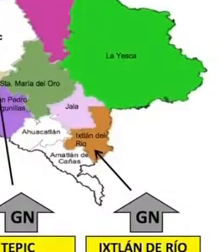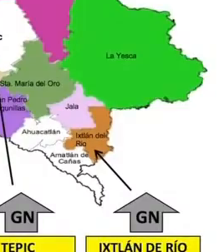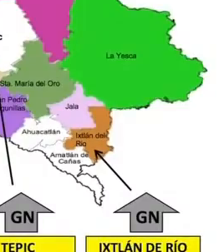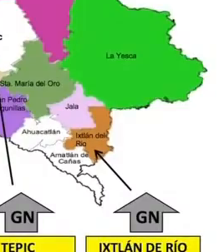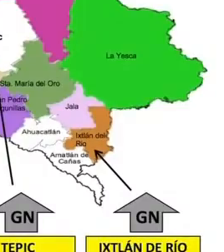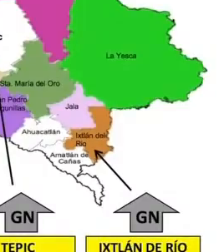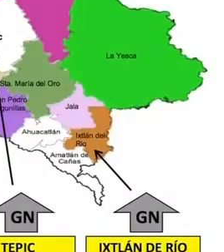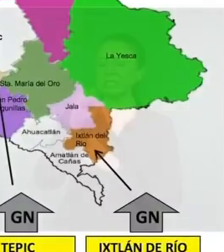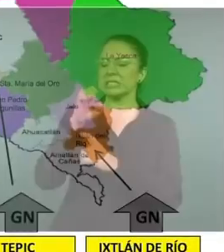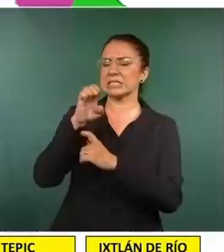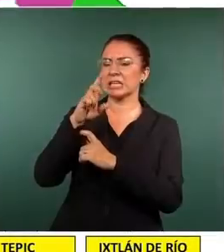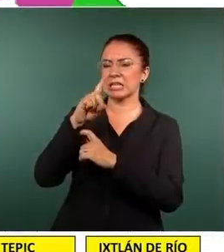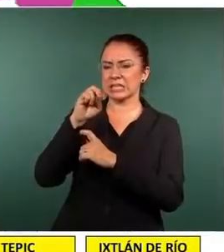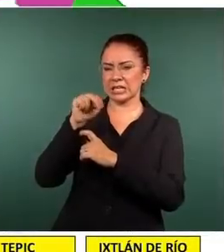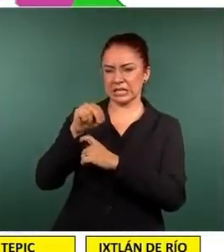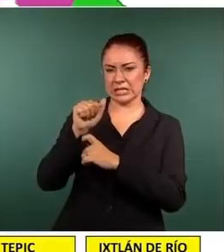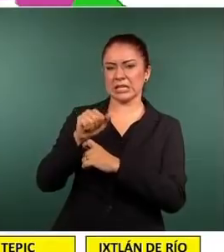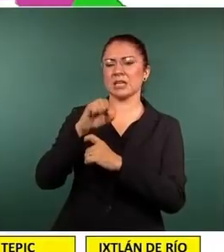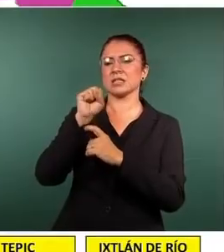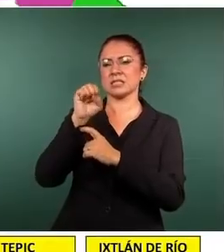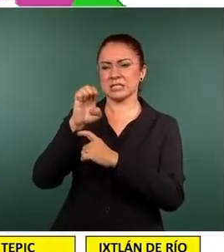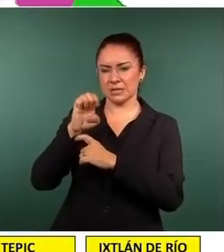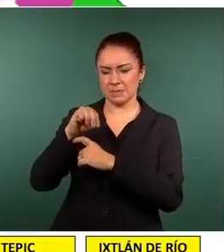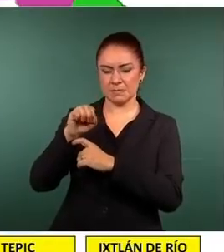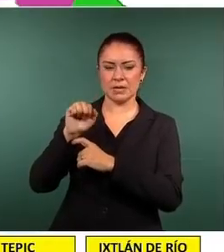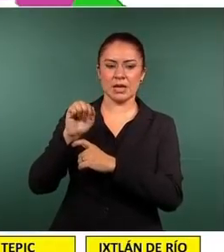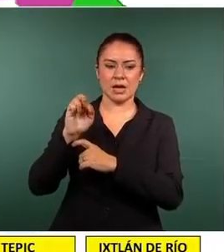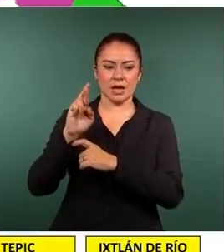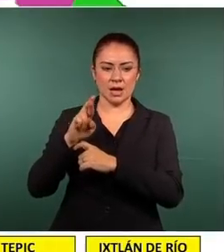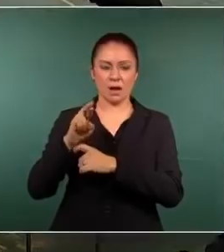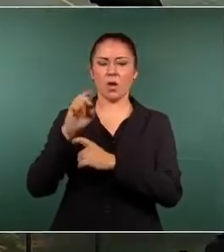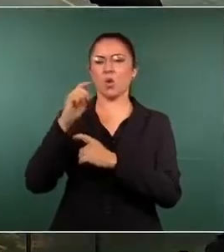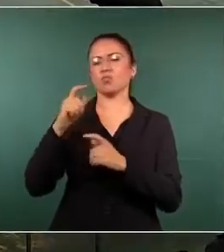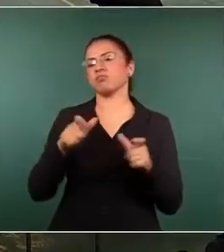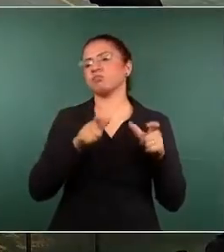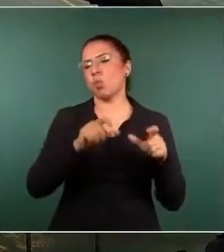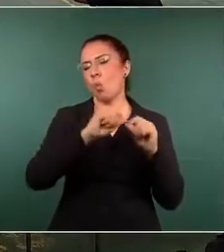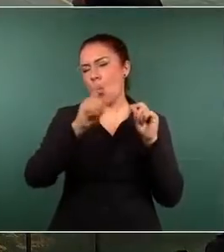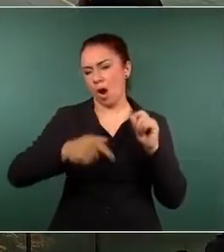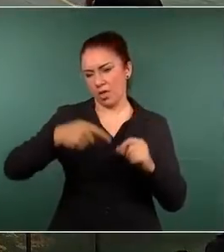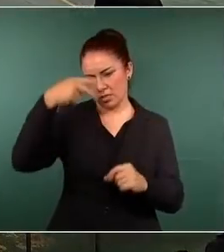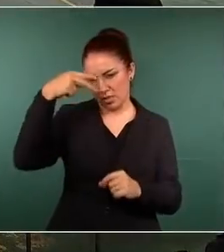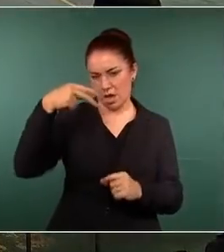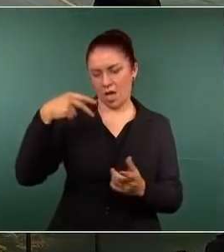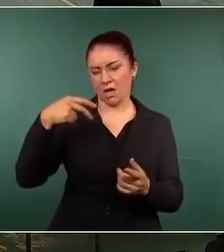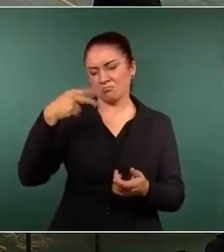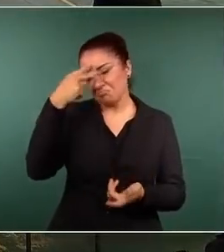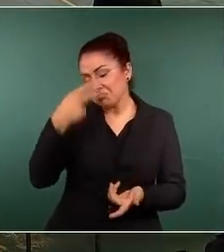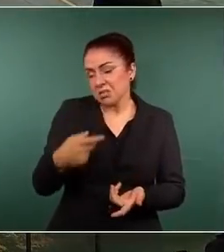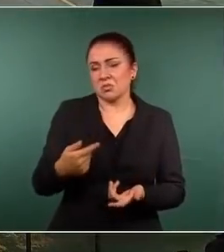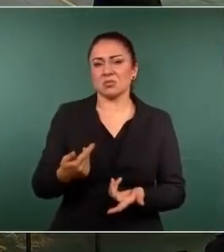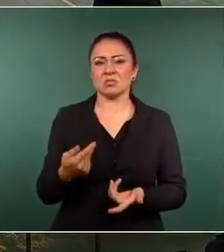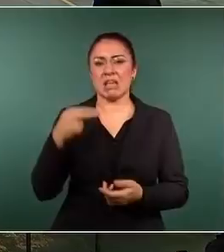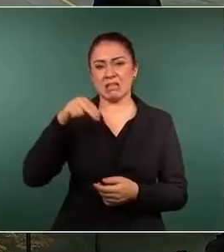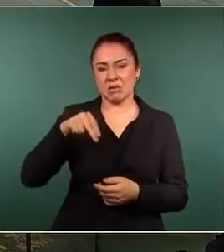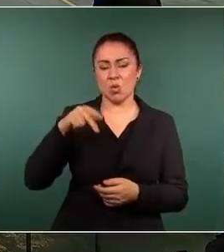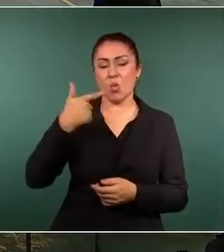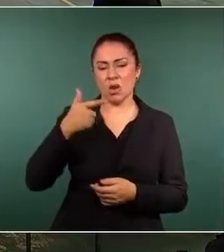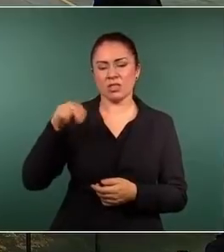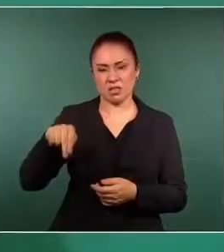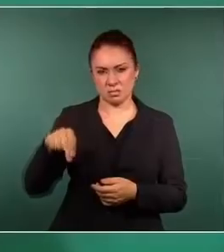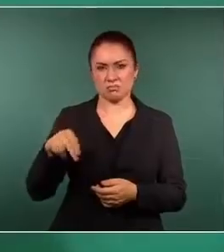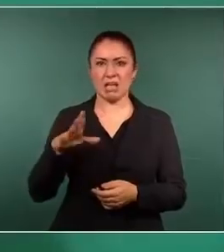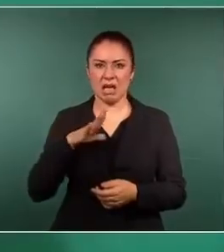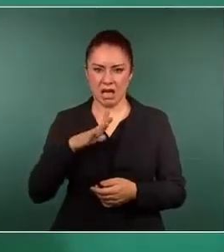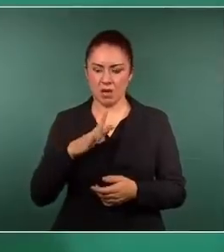sedena de semana y de guardia nacional estas fuerzas federales se coordinan con la policía estatal y la policía municipal